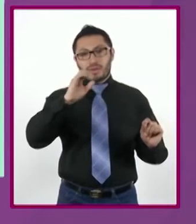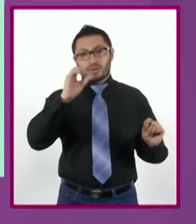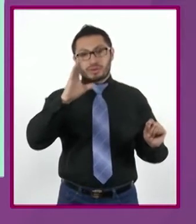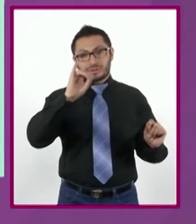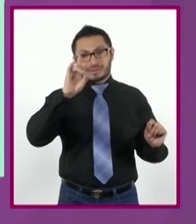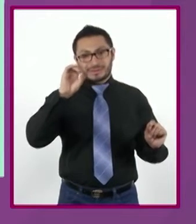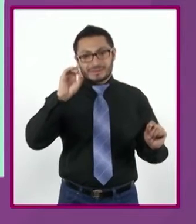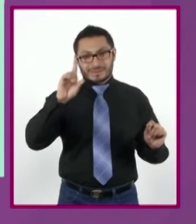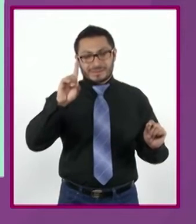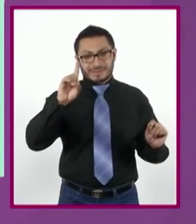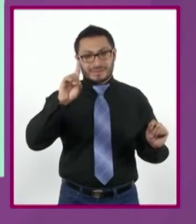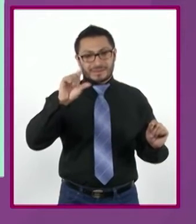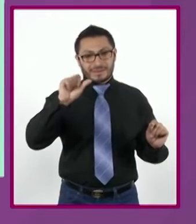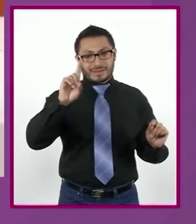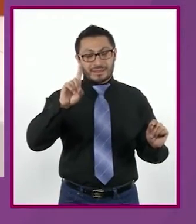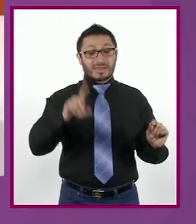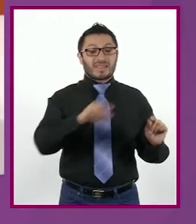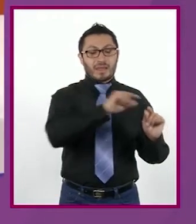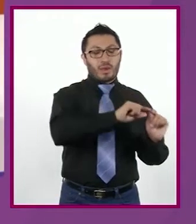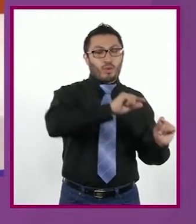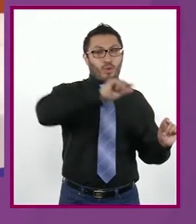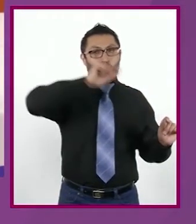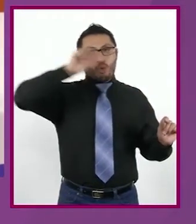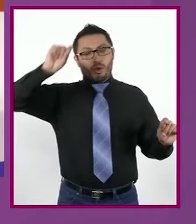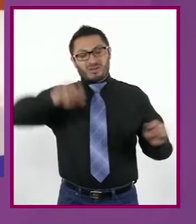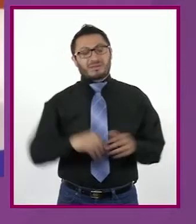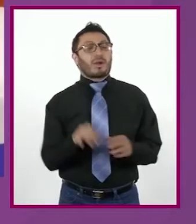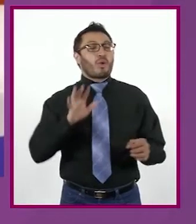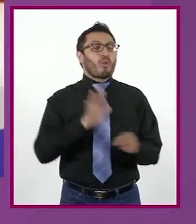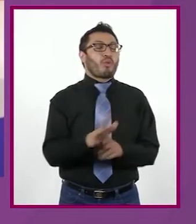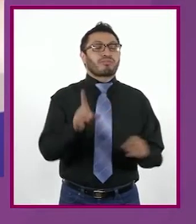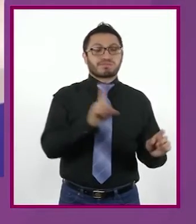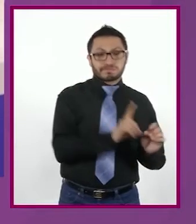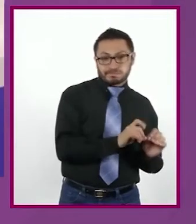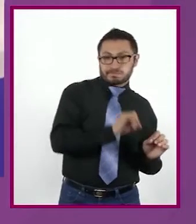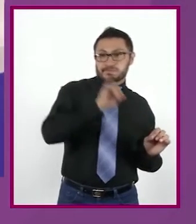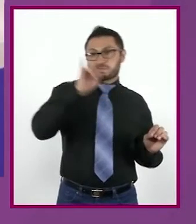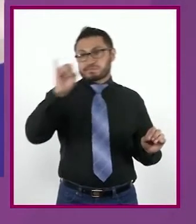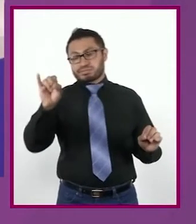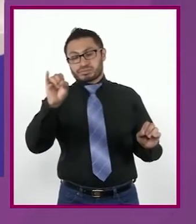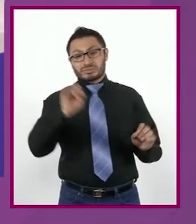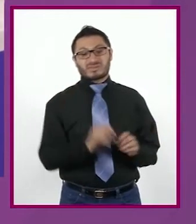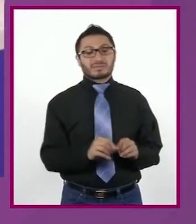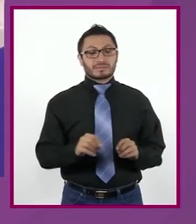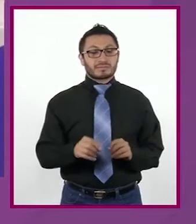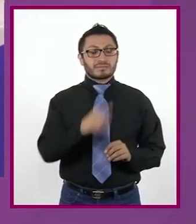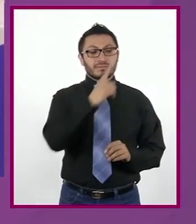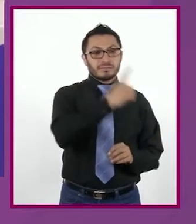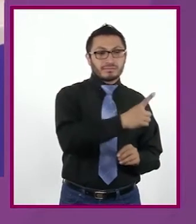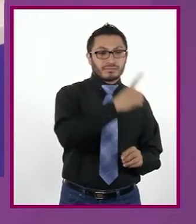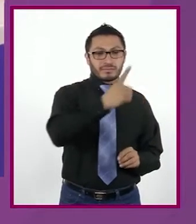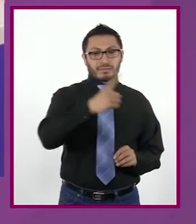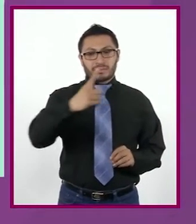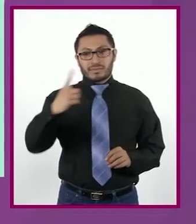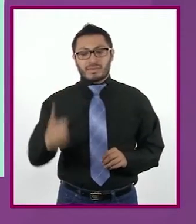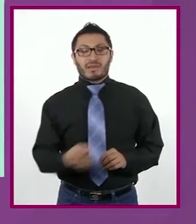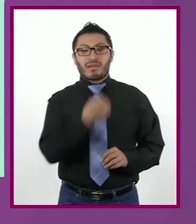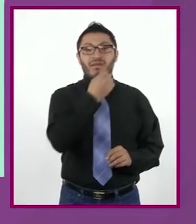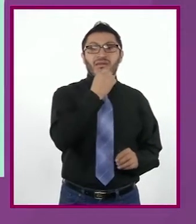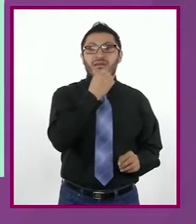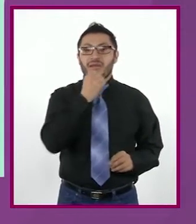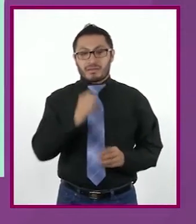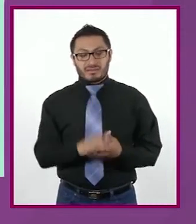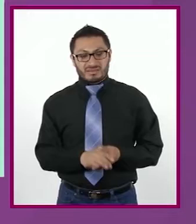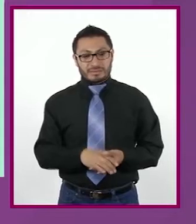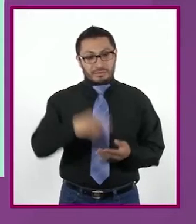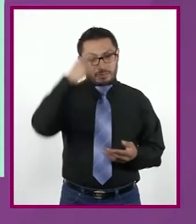del tiempo que recorre el balín. ¿Cuál sería la distancia del balín en cada segundo recorrido en el riel? Para